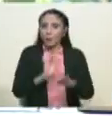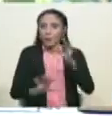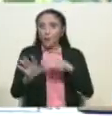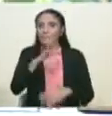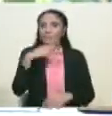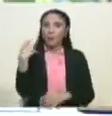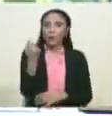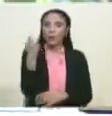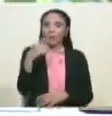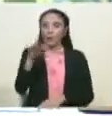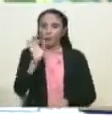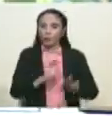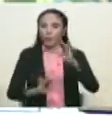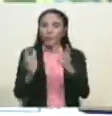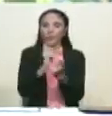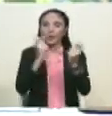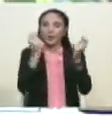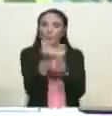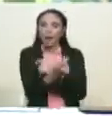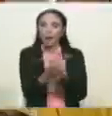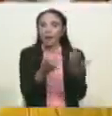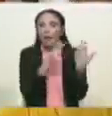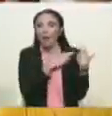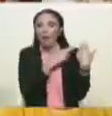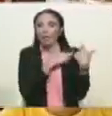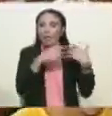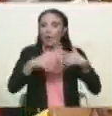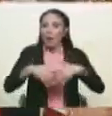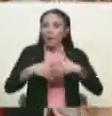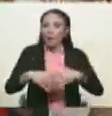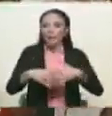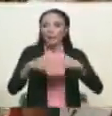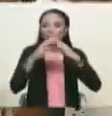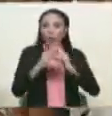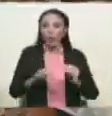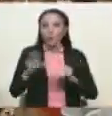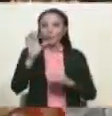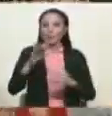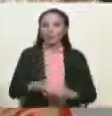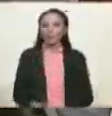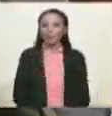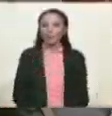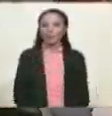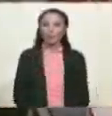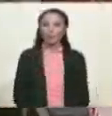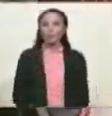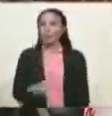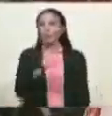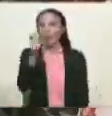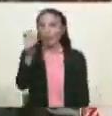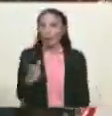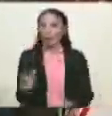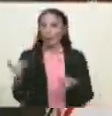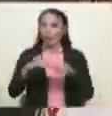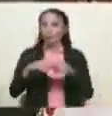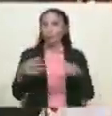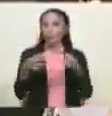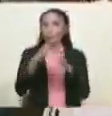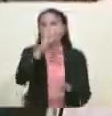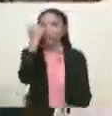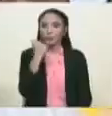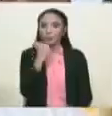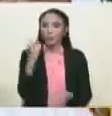gran reestructuración de todas las empresas del Estado venezolano con cuadros del Frente Francisco de Miranda al frente